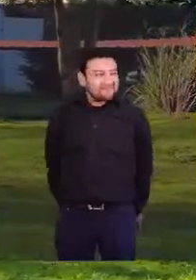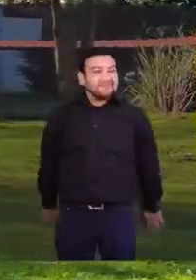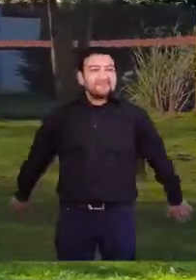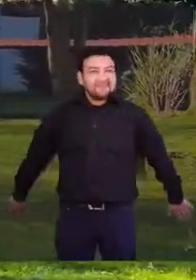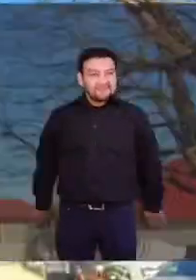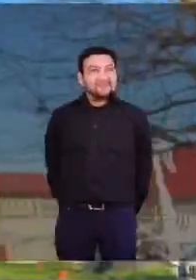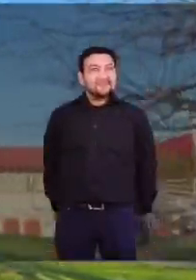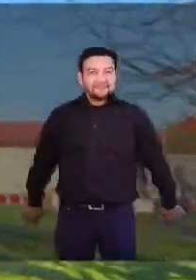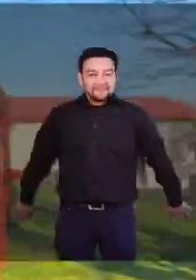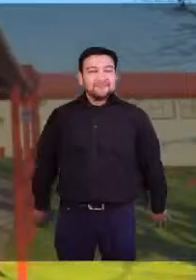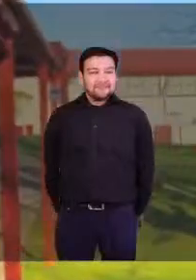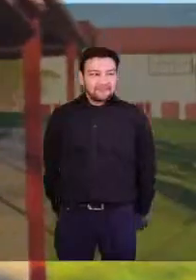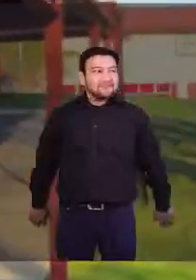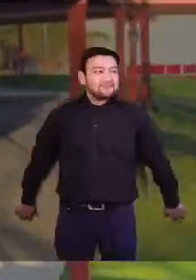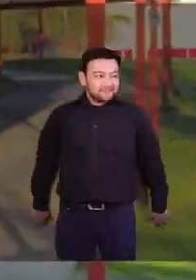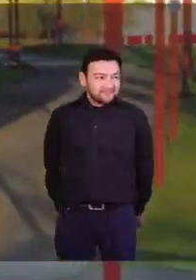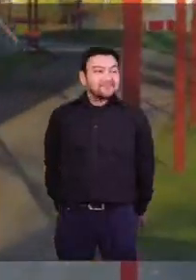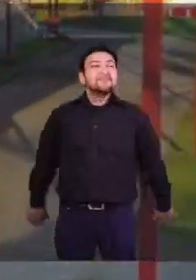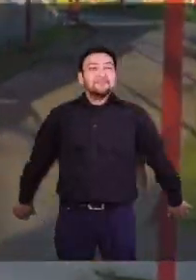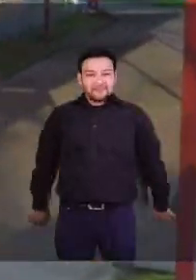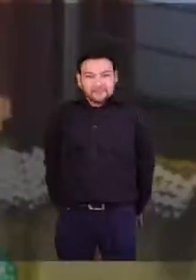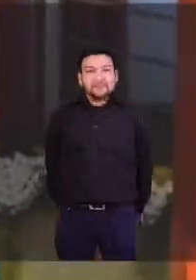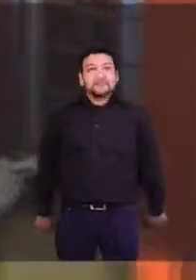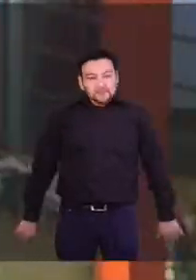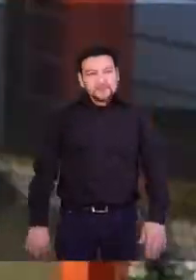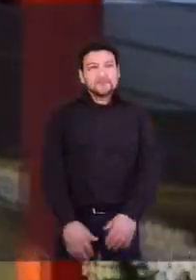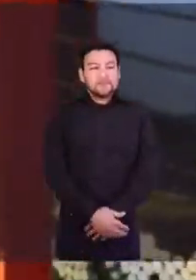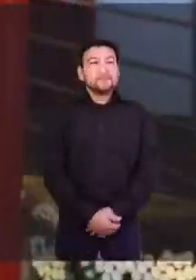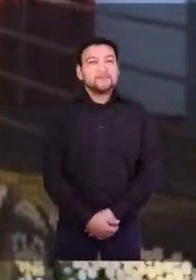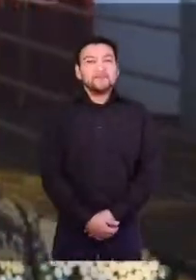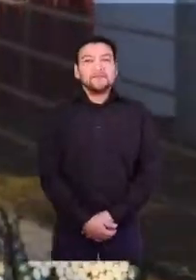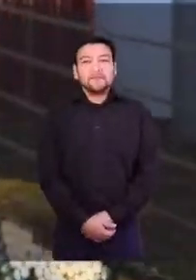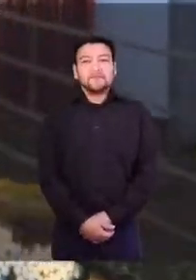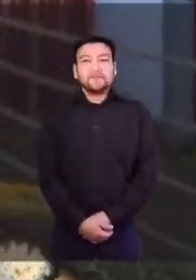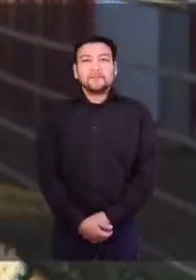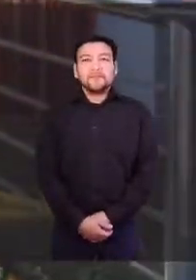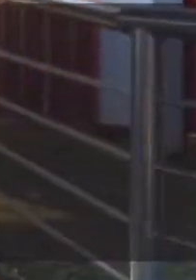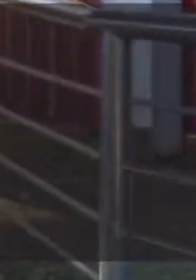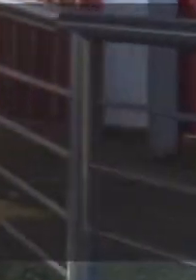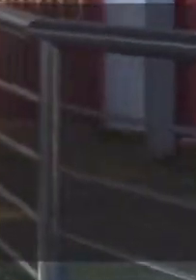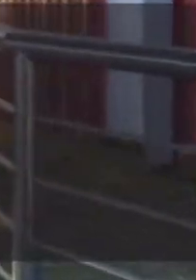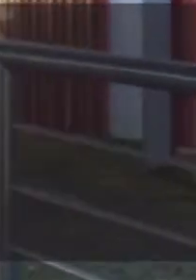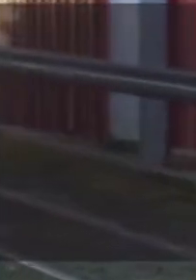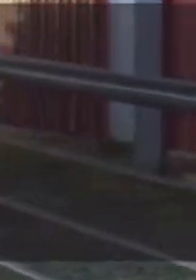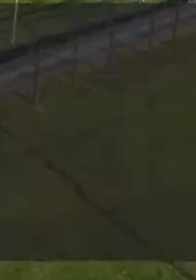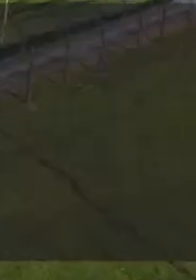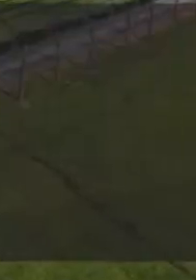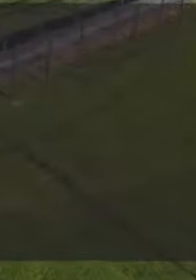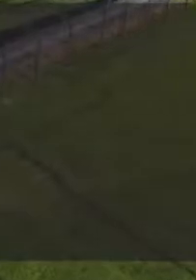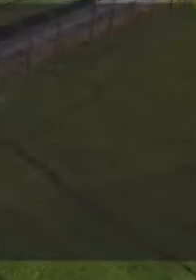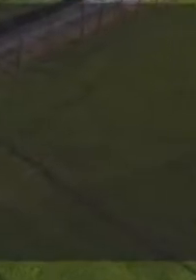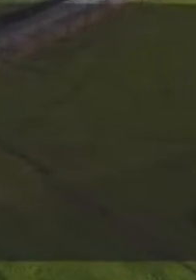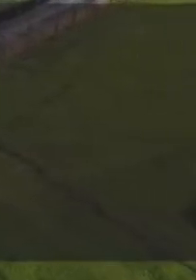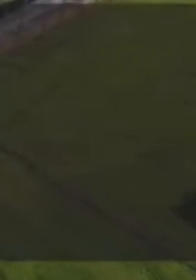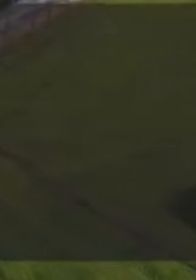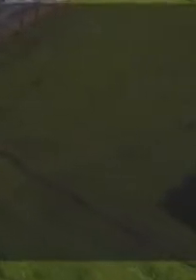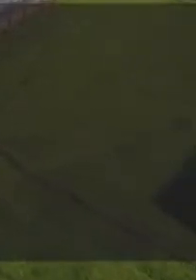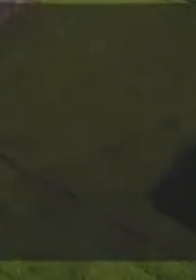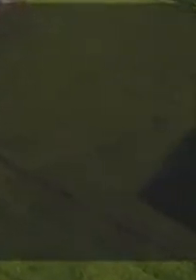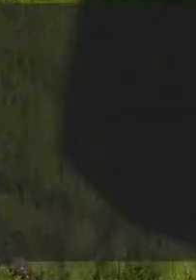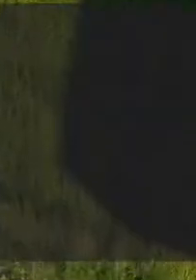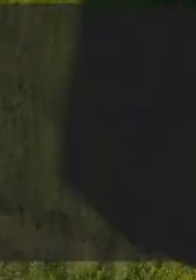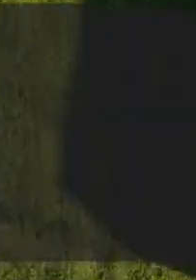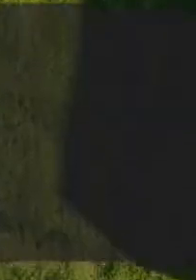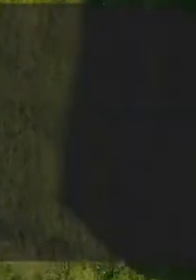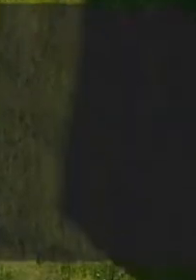en investigación e innovación, estimulando la curiosidad y el espíritu crítico para ayudarte a alcanzar tus metas